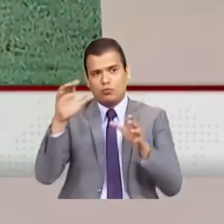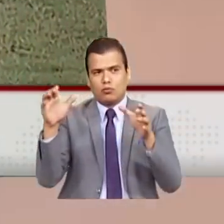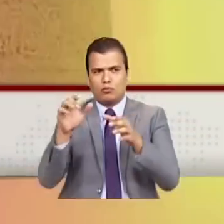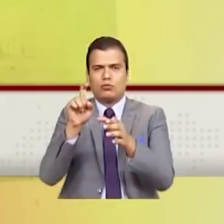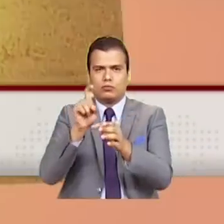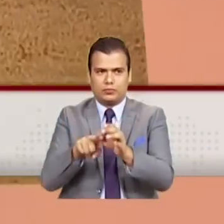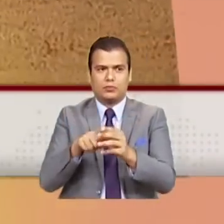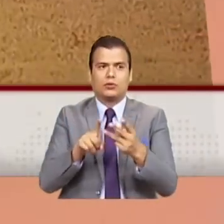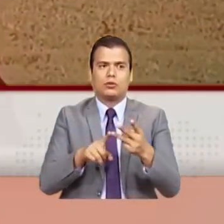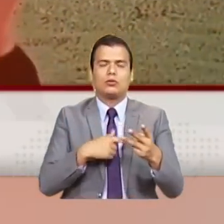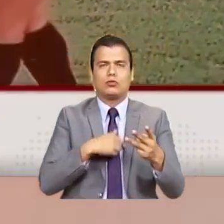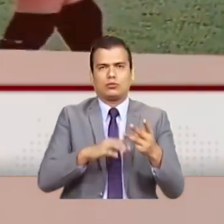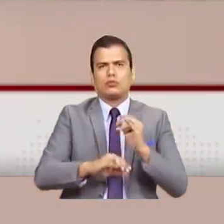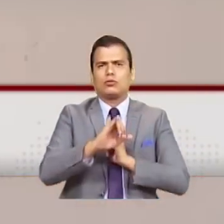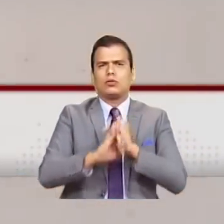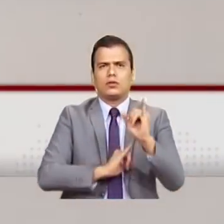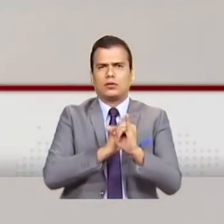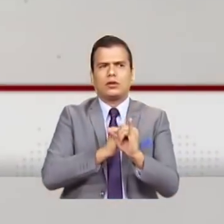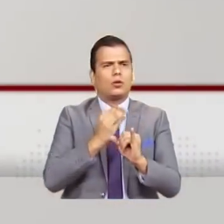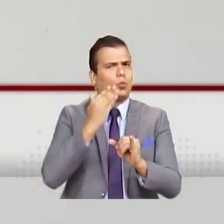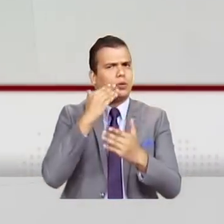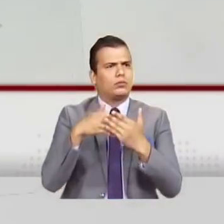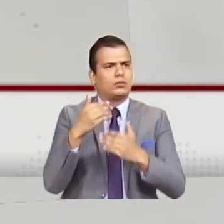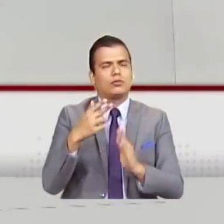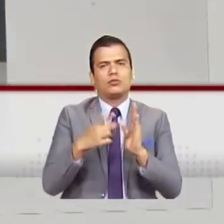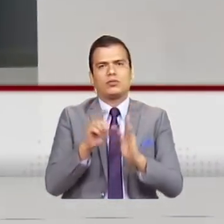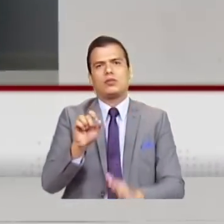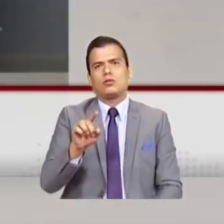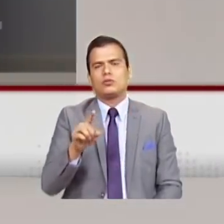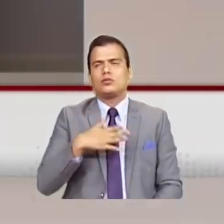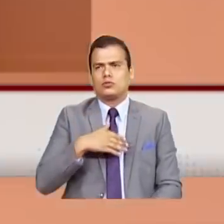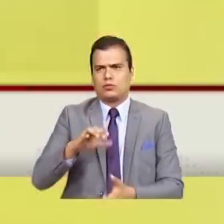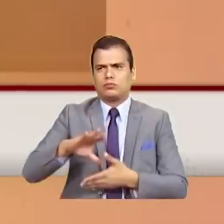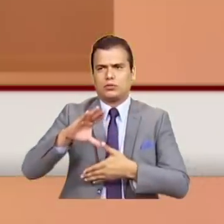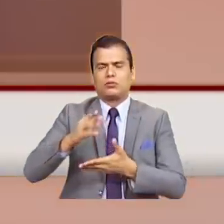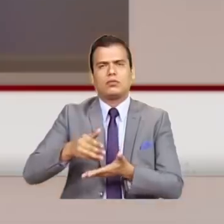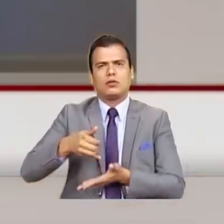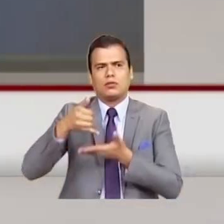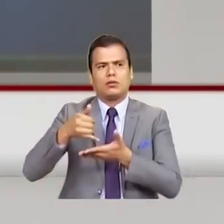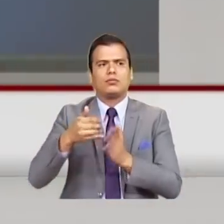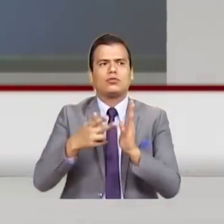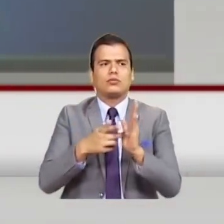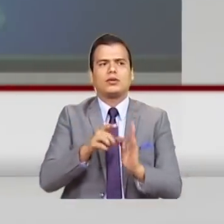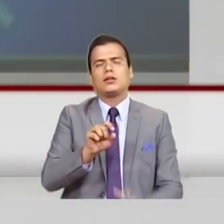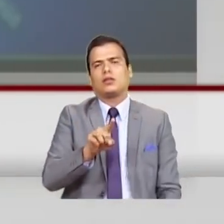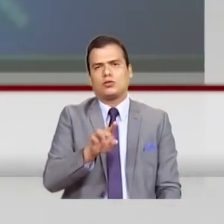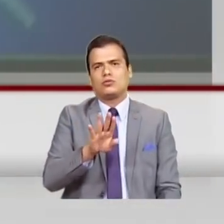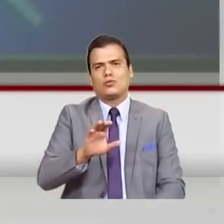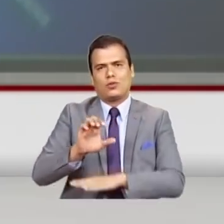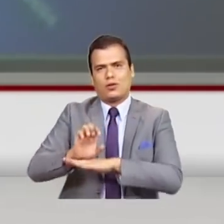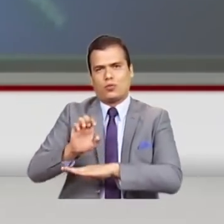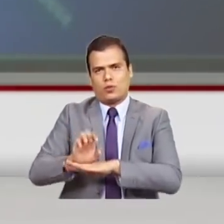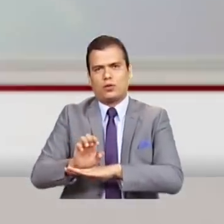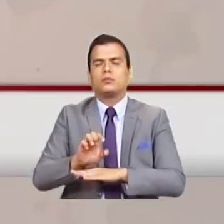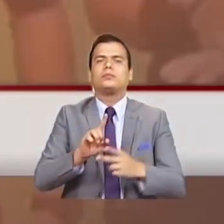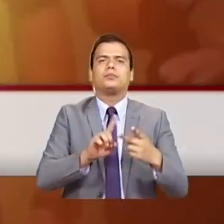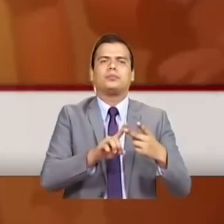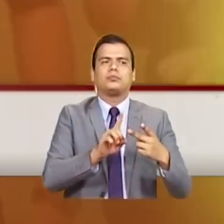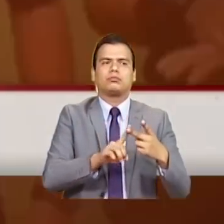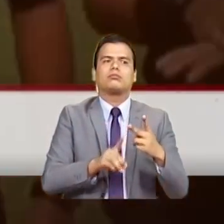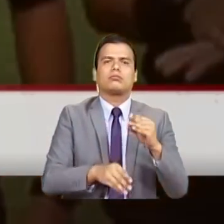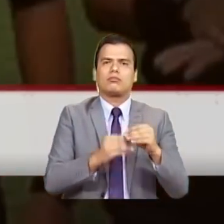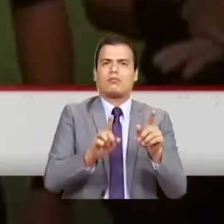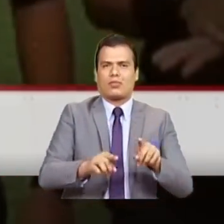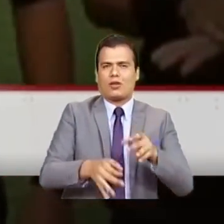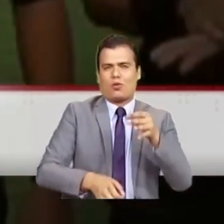Soy árbitra internacional desde el 2011, he estado en Copa América en el 2014 en Ecuador, estuve también como